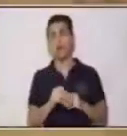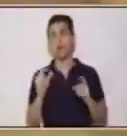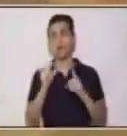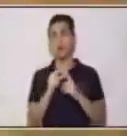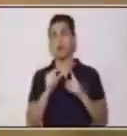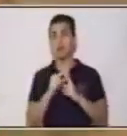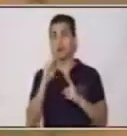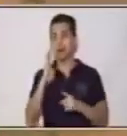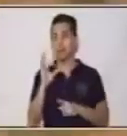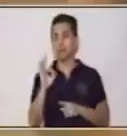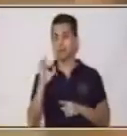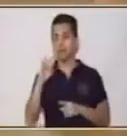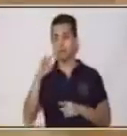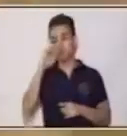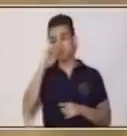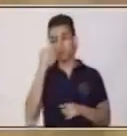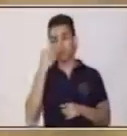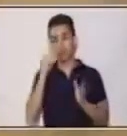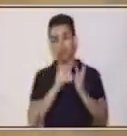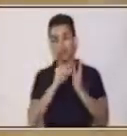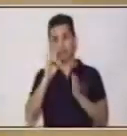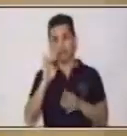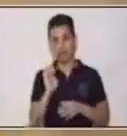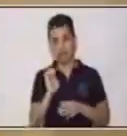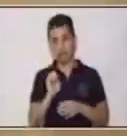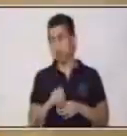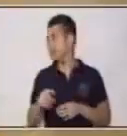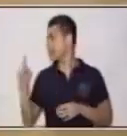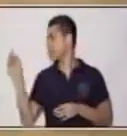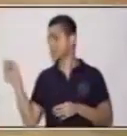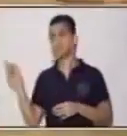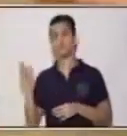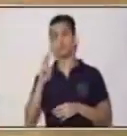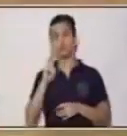o estas dos palabras que pueden ser comfort